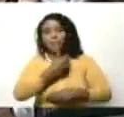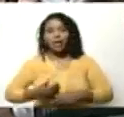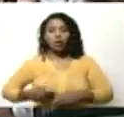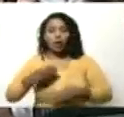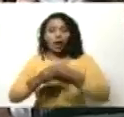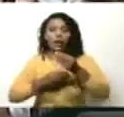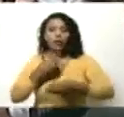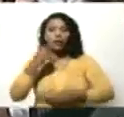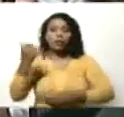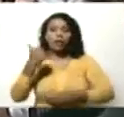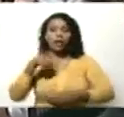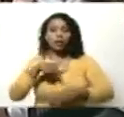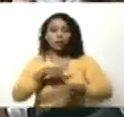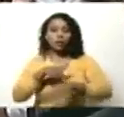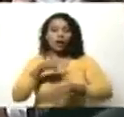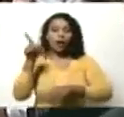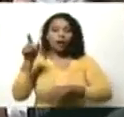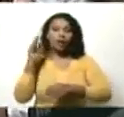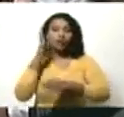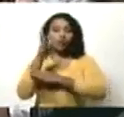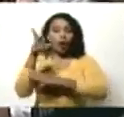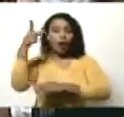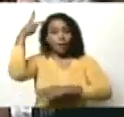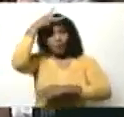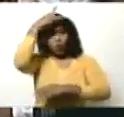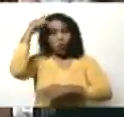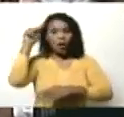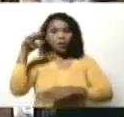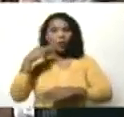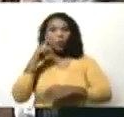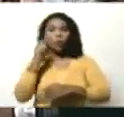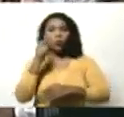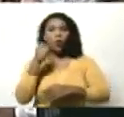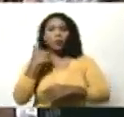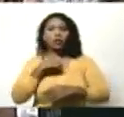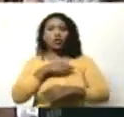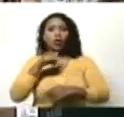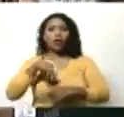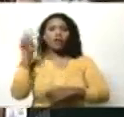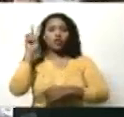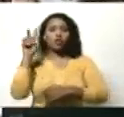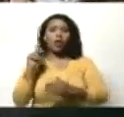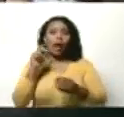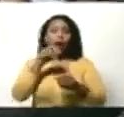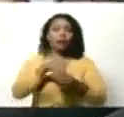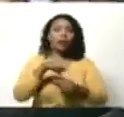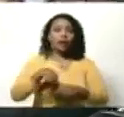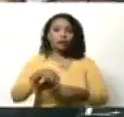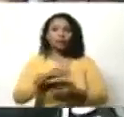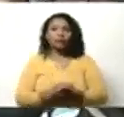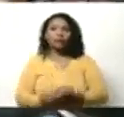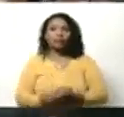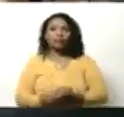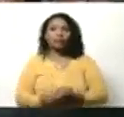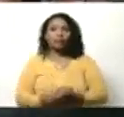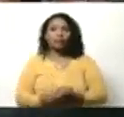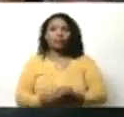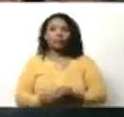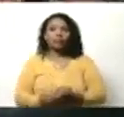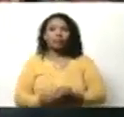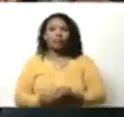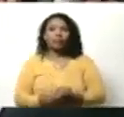me olvidó comentar, ahora que estuvo en Perú, buscó para que nosotros, para que Venezuela entre a la CAN otra vez. ¿Tocó con el presidente Nicolás